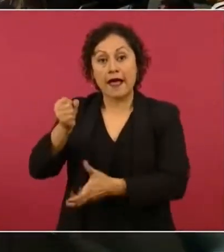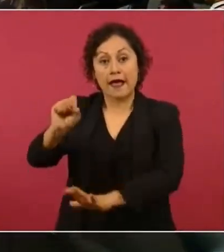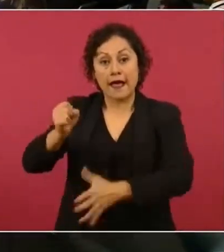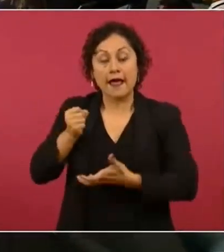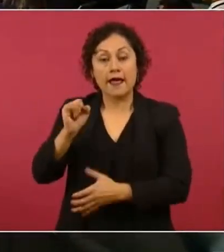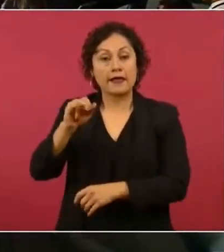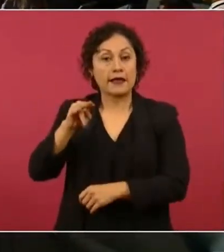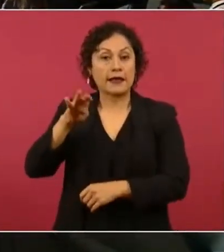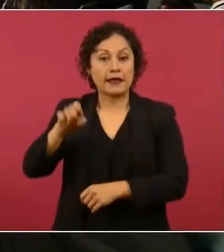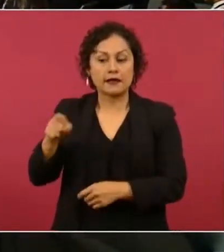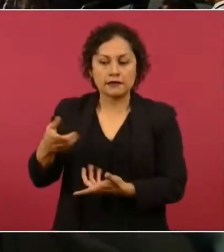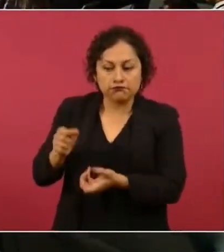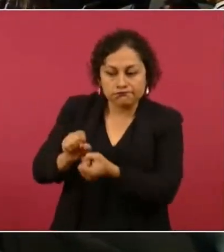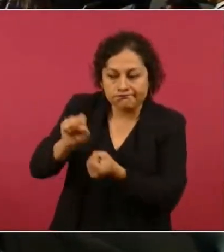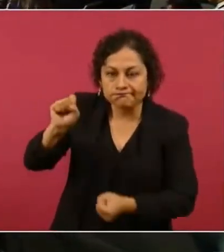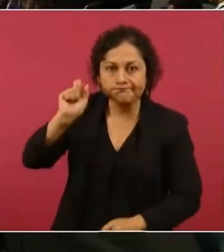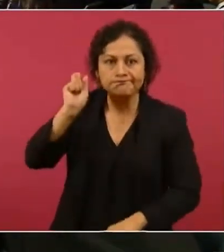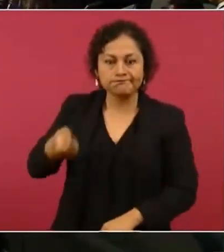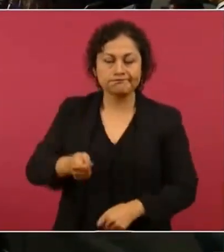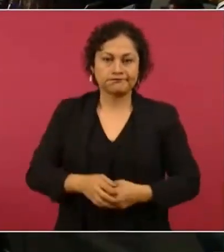Electoral.